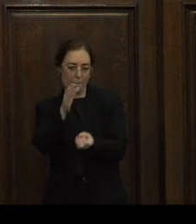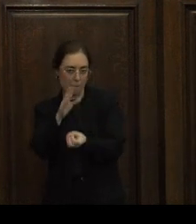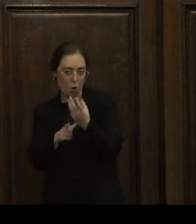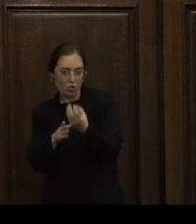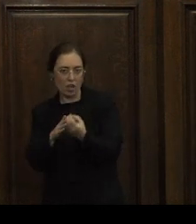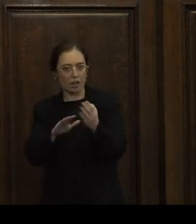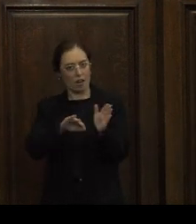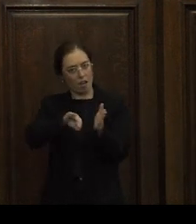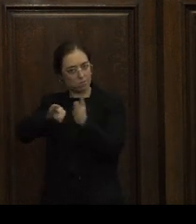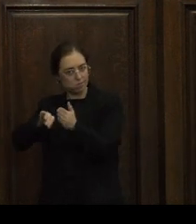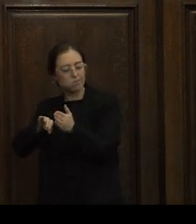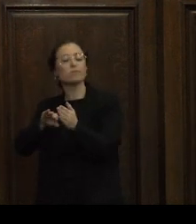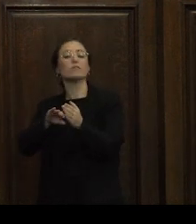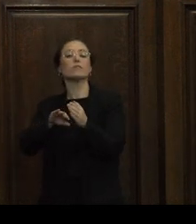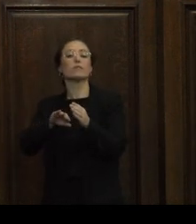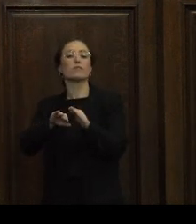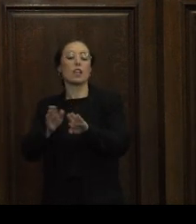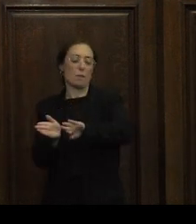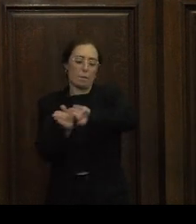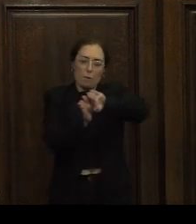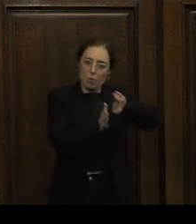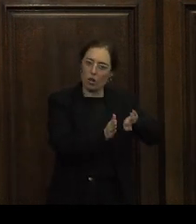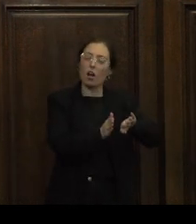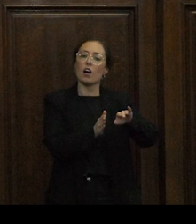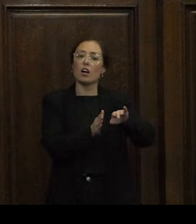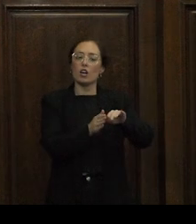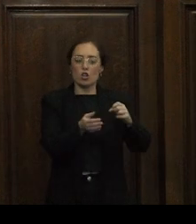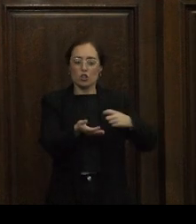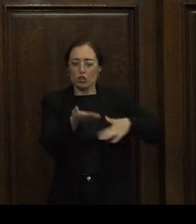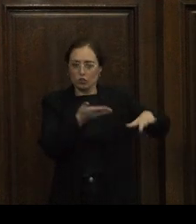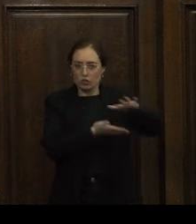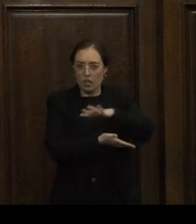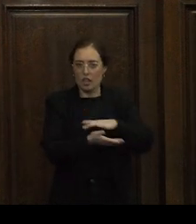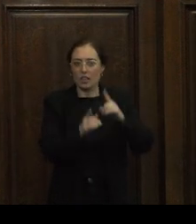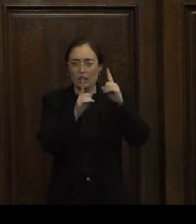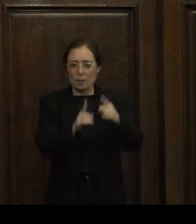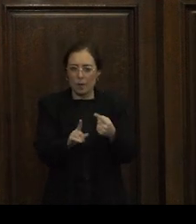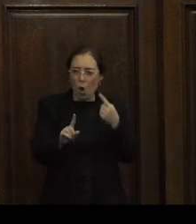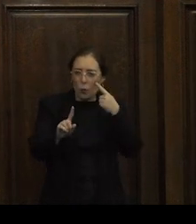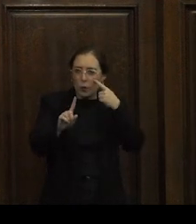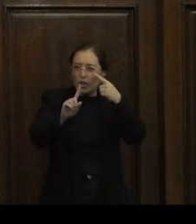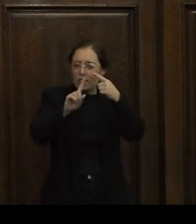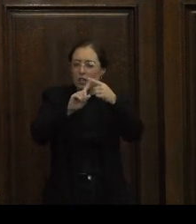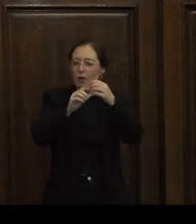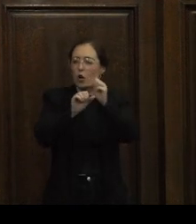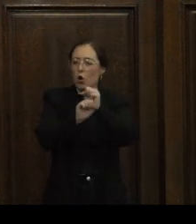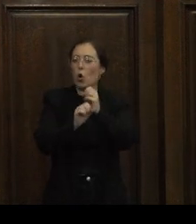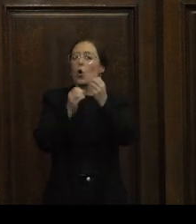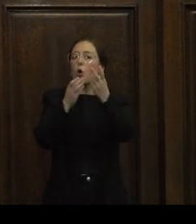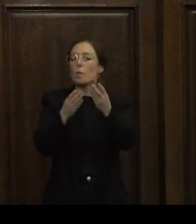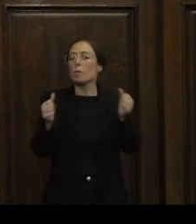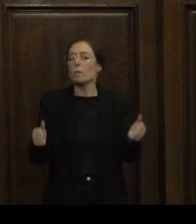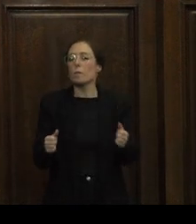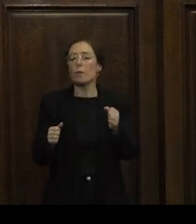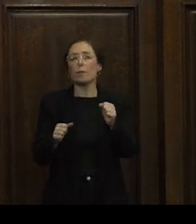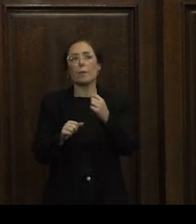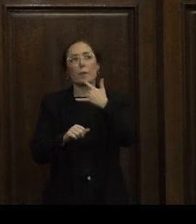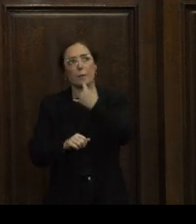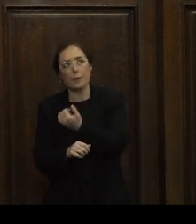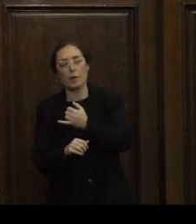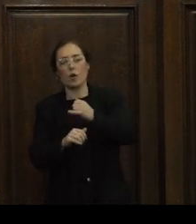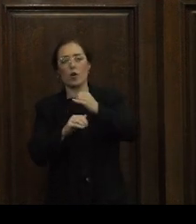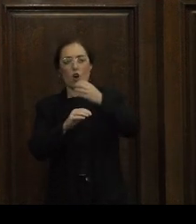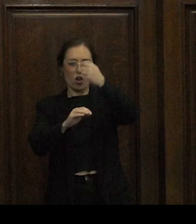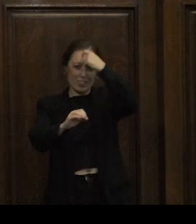moderna, estos elementos que veníamos viendo de la sociedad decimonónica, el régimen de la verdad objetiva, en el cual los medios de